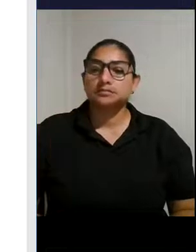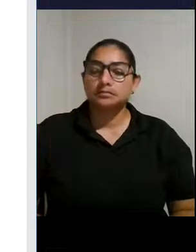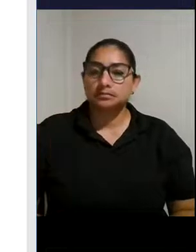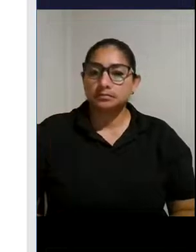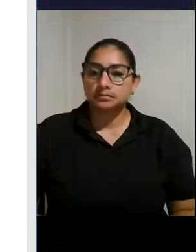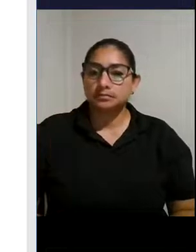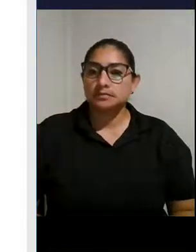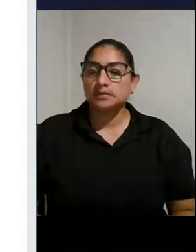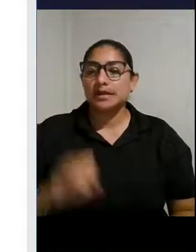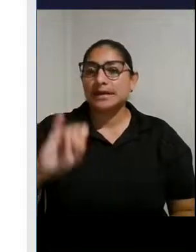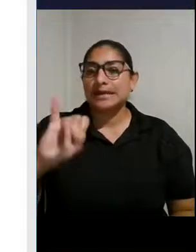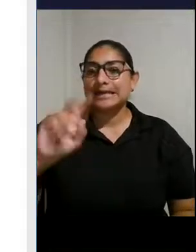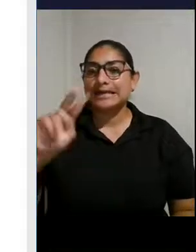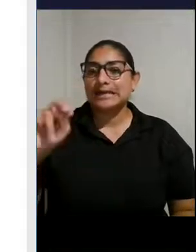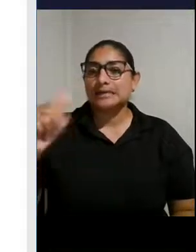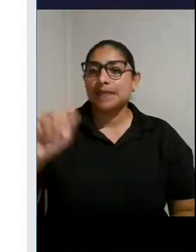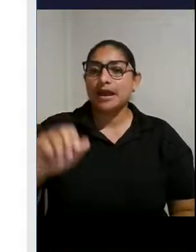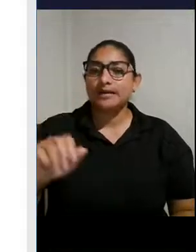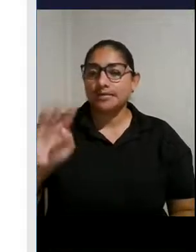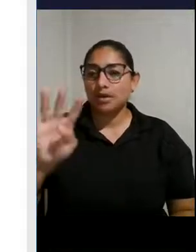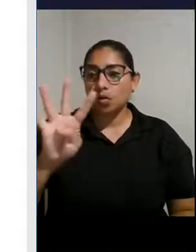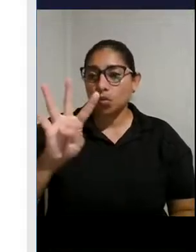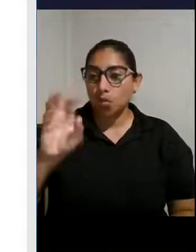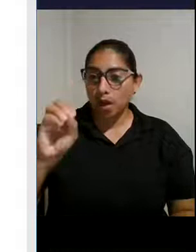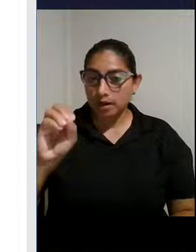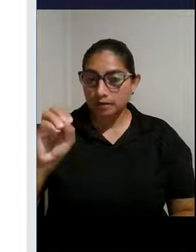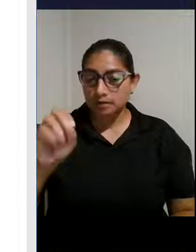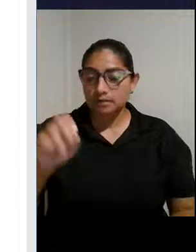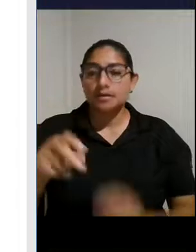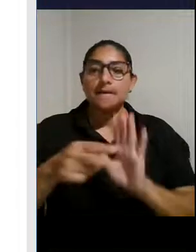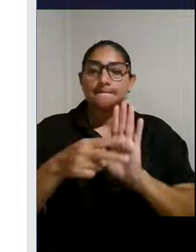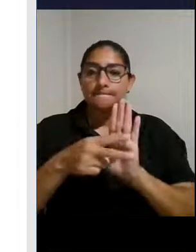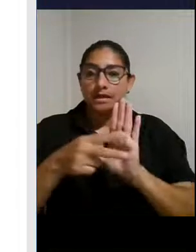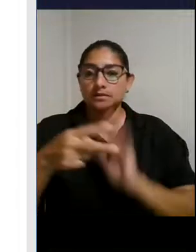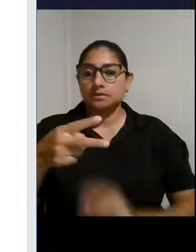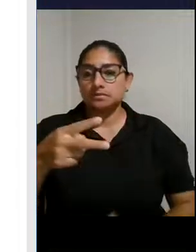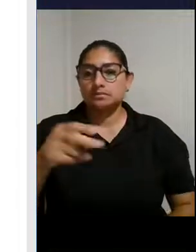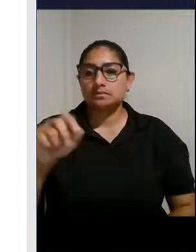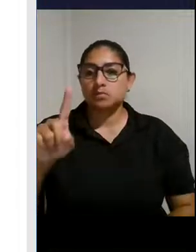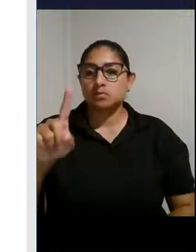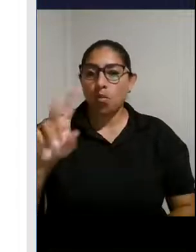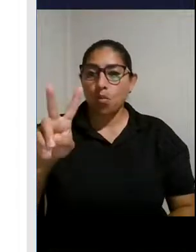de 40, que sería 3 por 40 más 100.